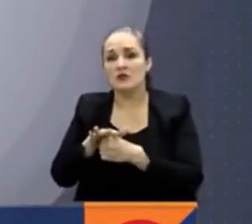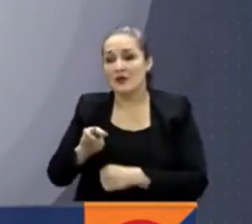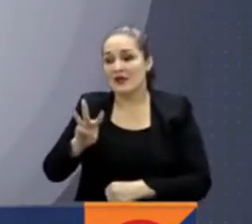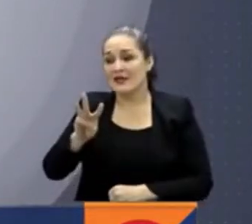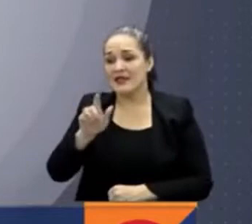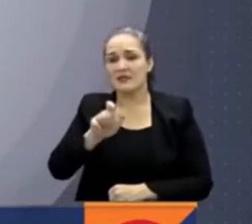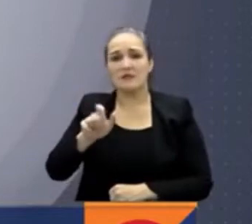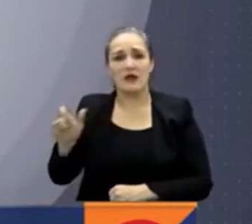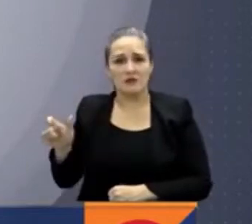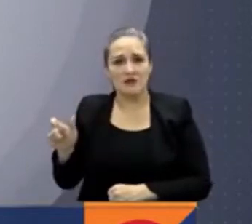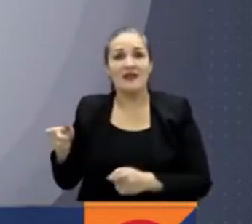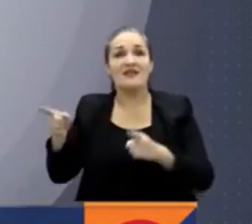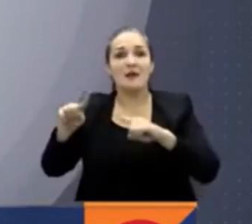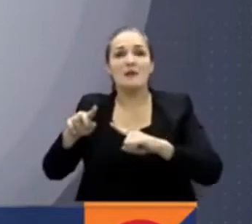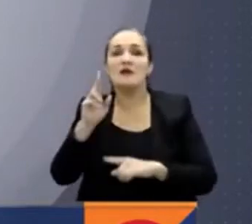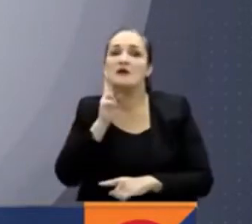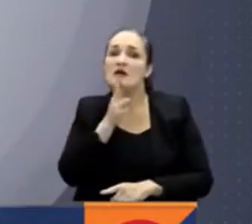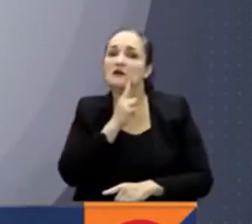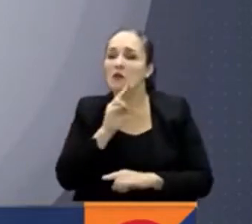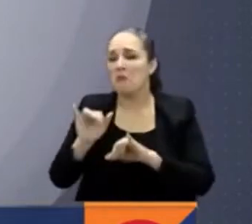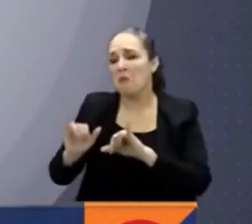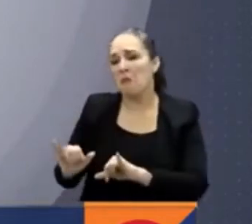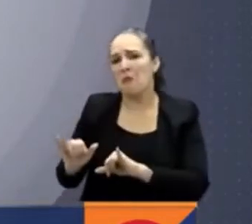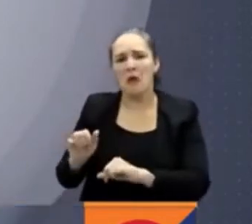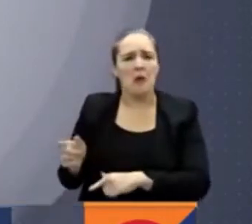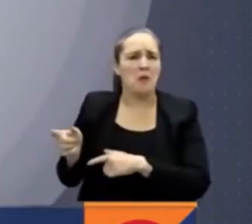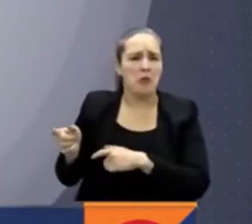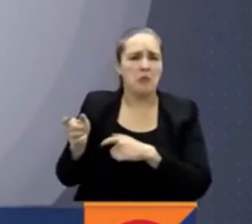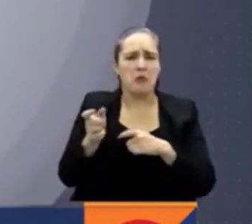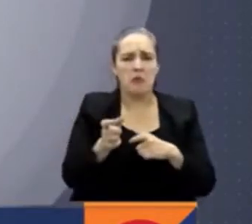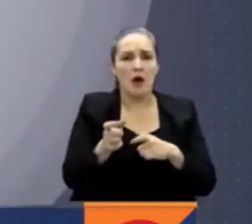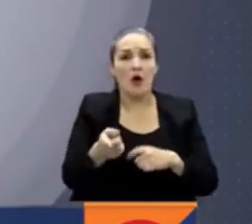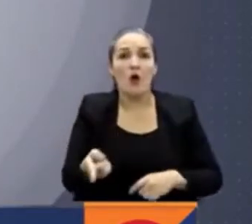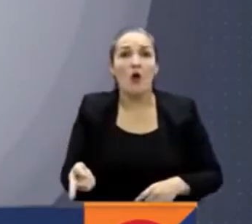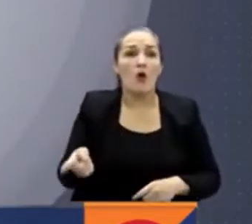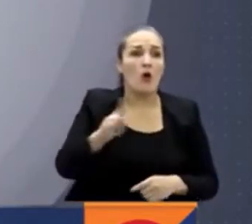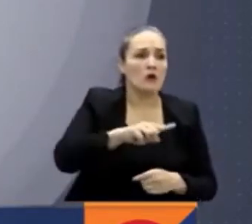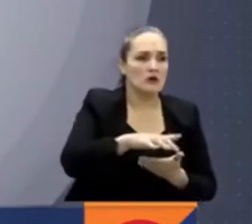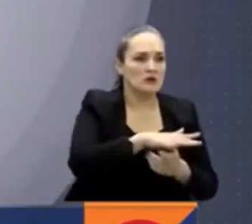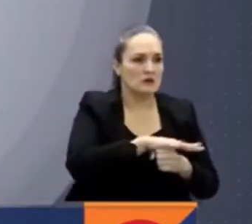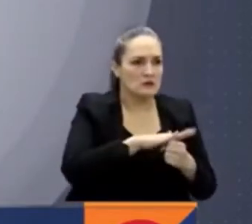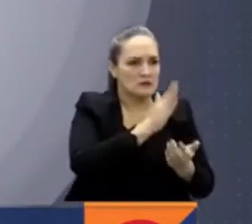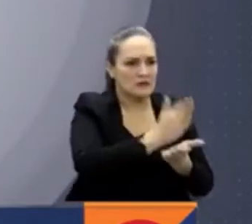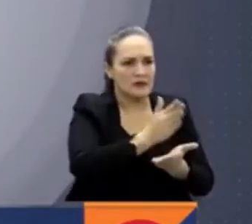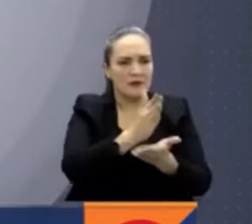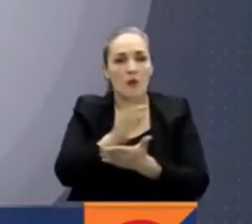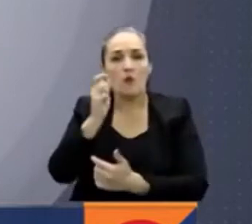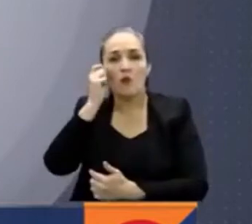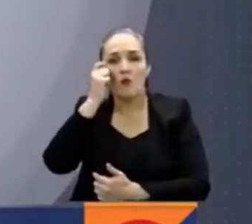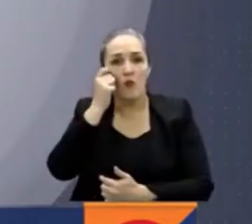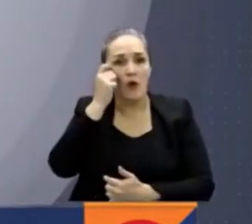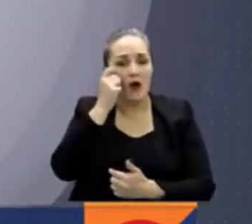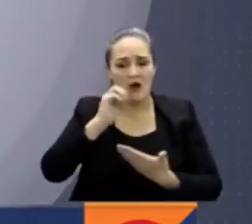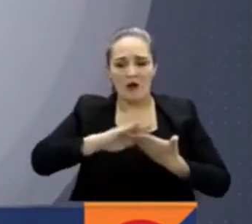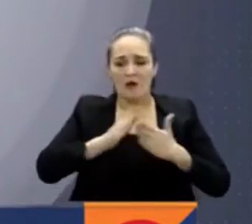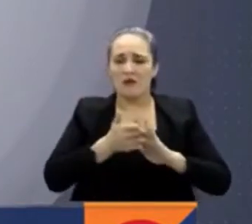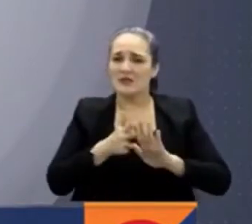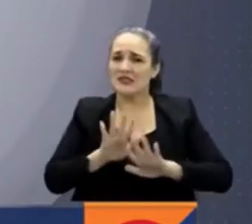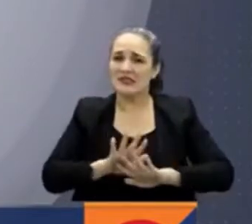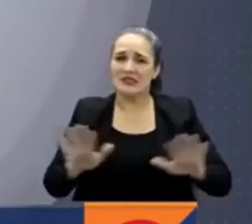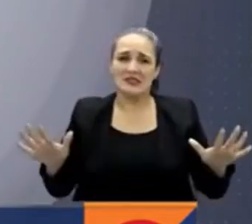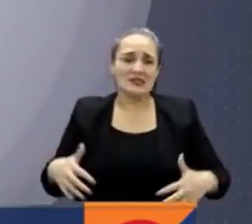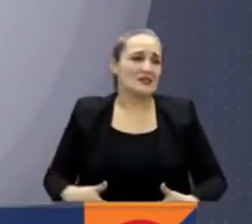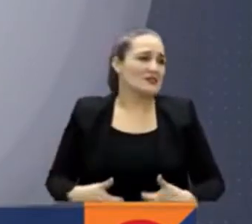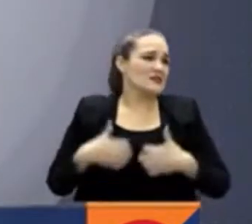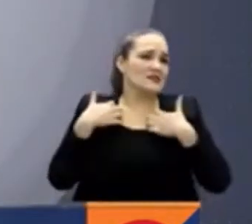fueron atacadas en un restaurante y otras situaciones lamentables que ocurren en el municipio de Buga. La comunidad está alarmada